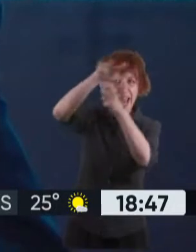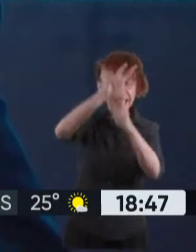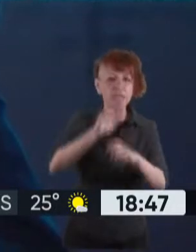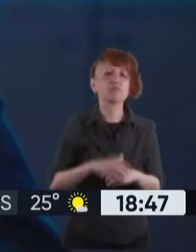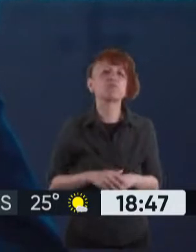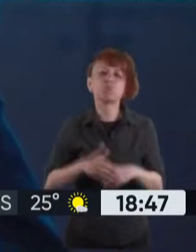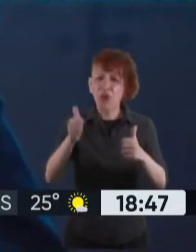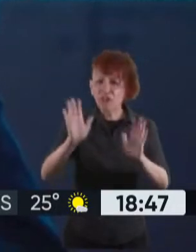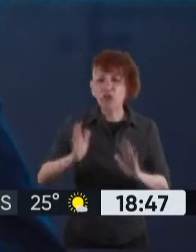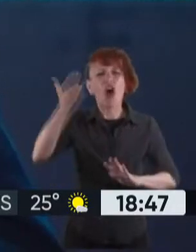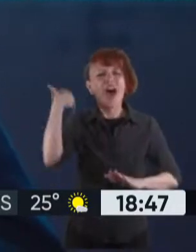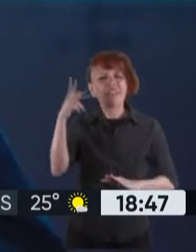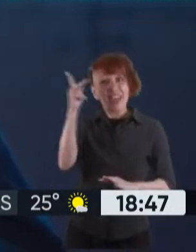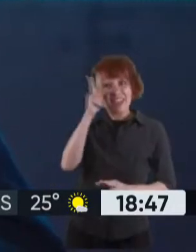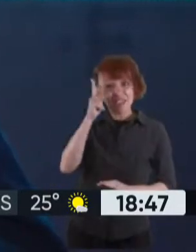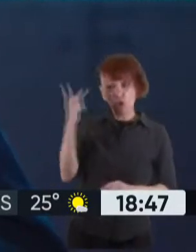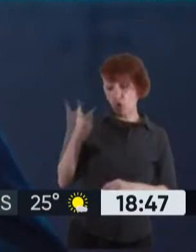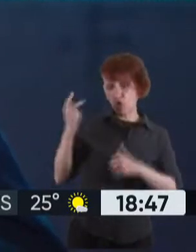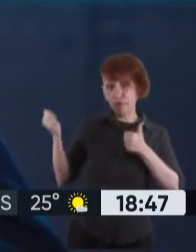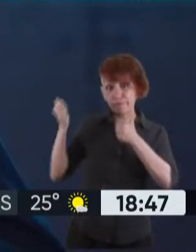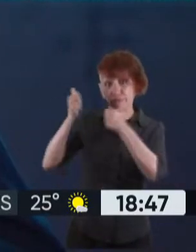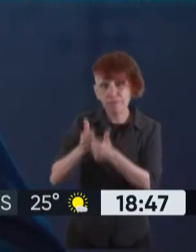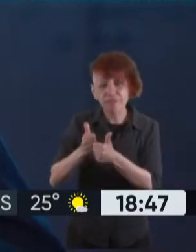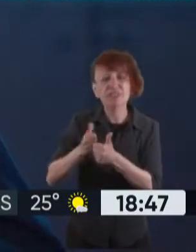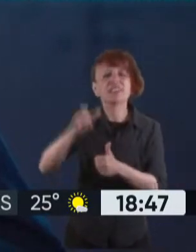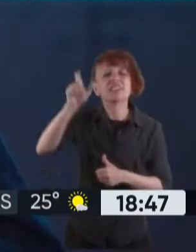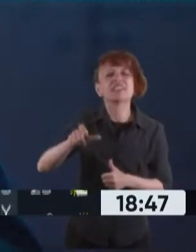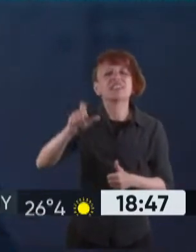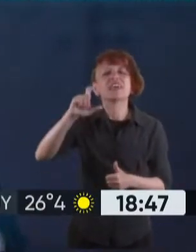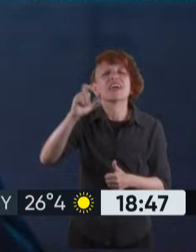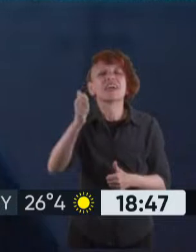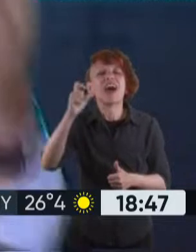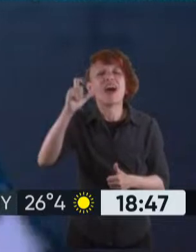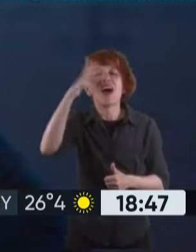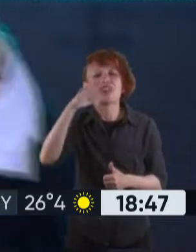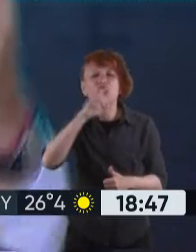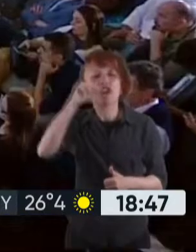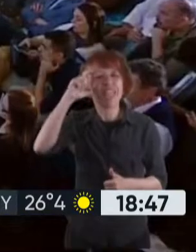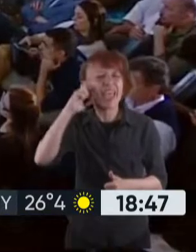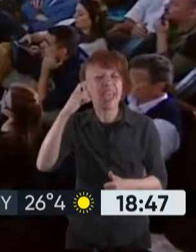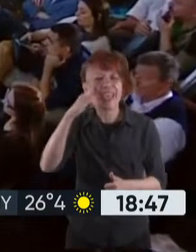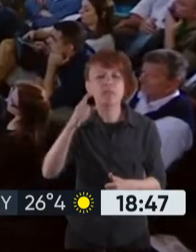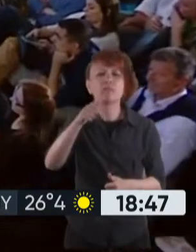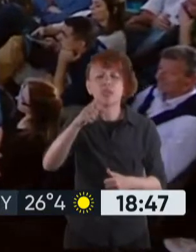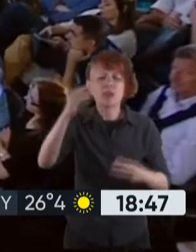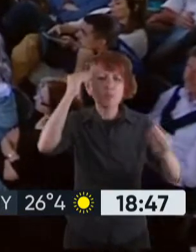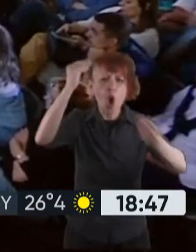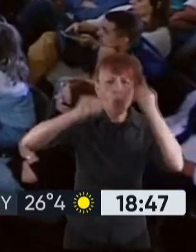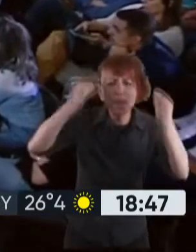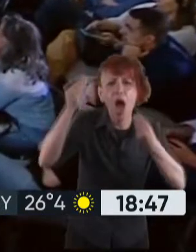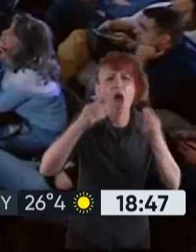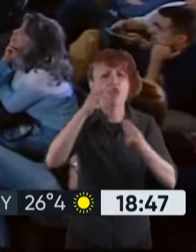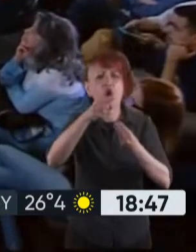Llegamos con Néstor al gobierno y me acuerdo que Cacho Tegui me dijo, estábamos muy preocupados porque todos venían a ofrecernos radares para